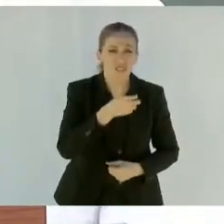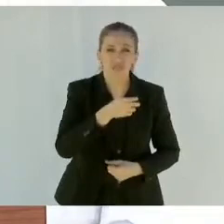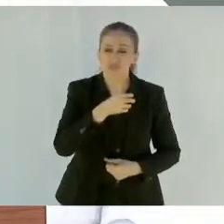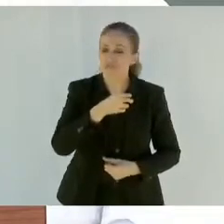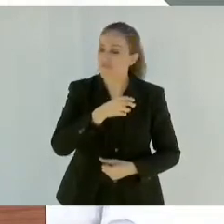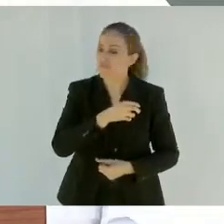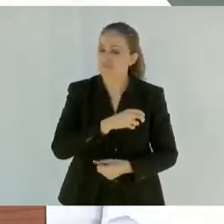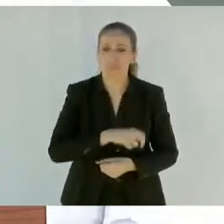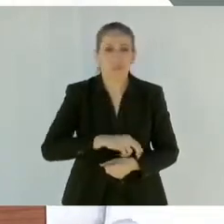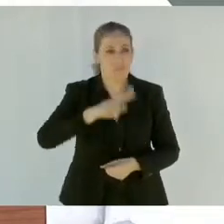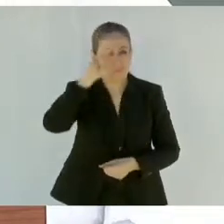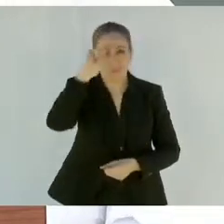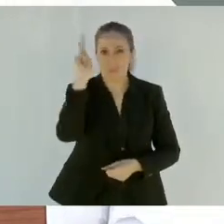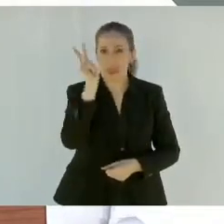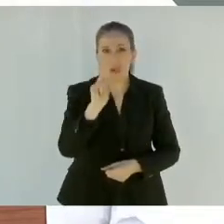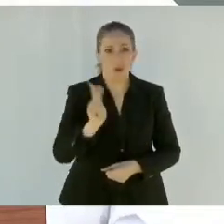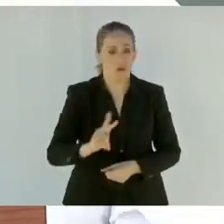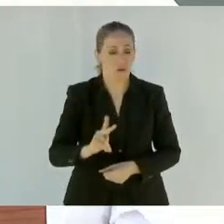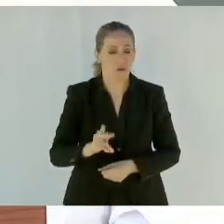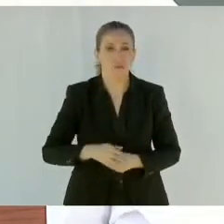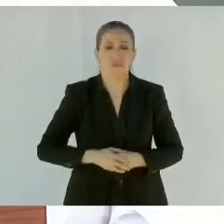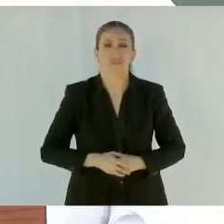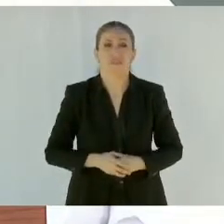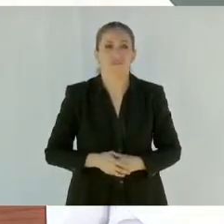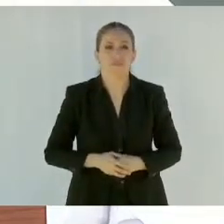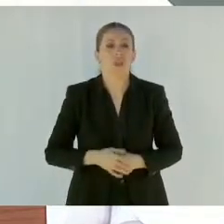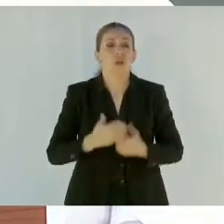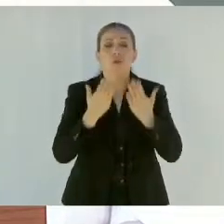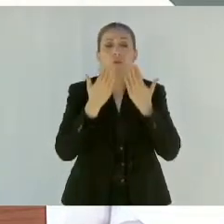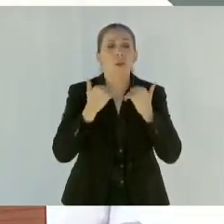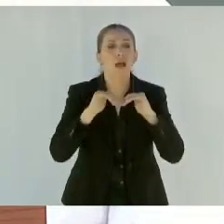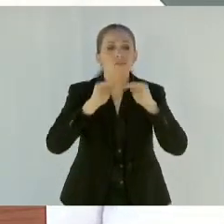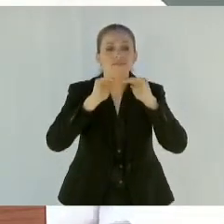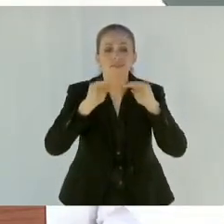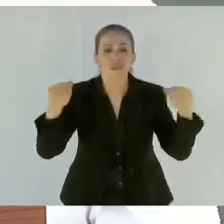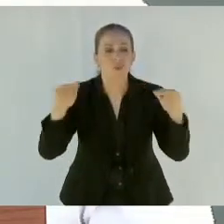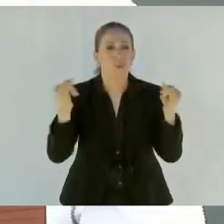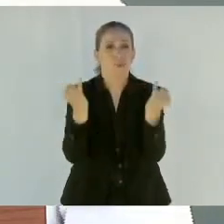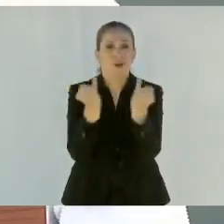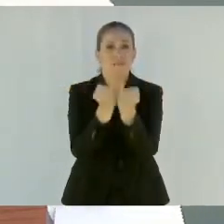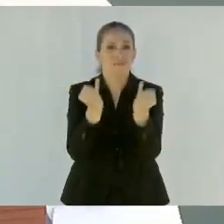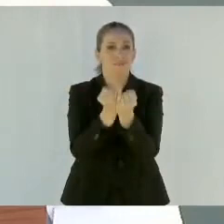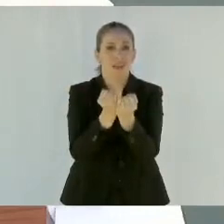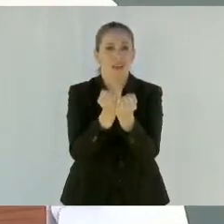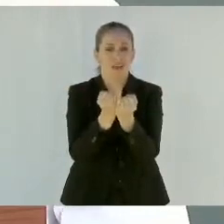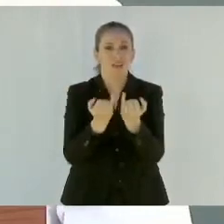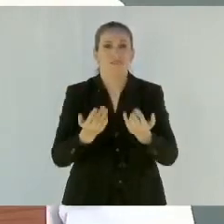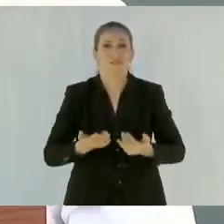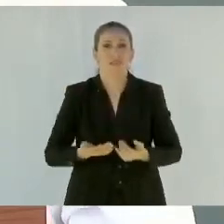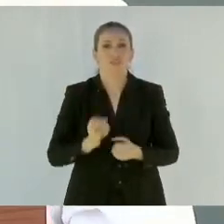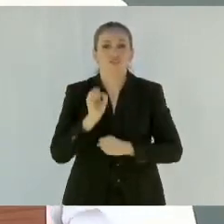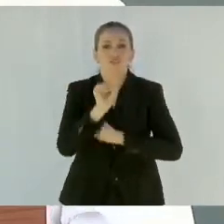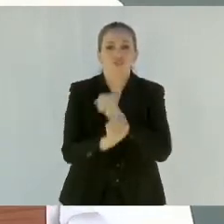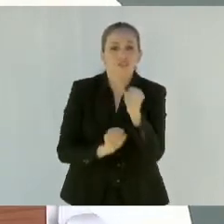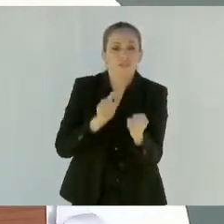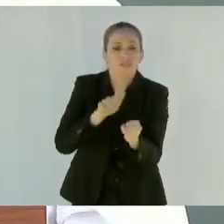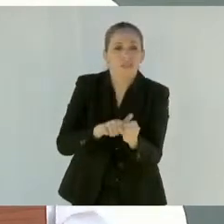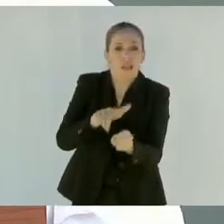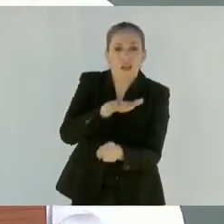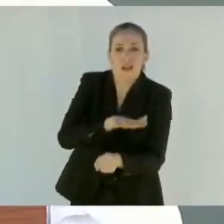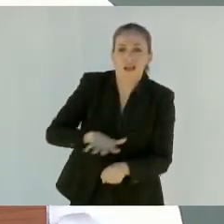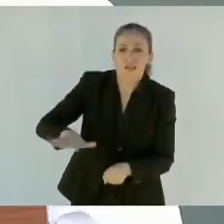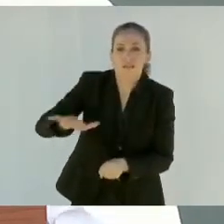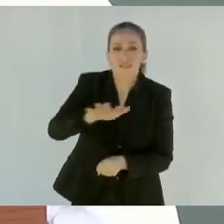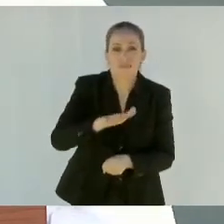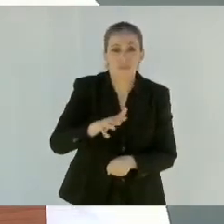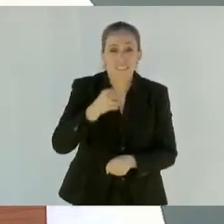principal de la desigualdad económica, de la desigualdad social, es la causa principal de